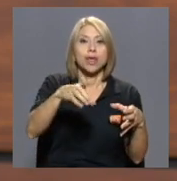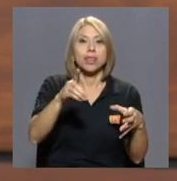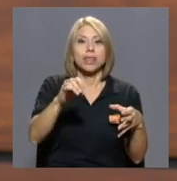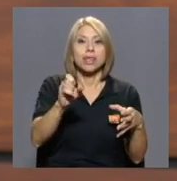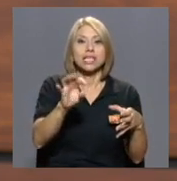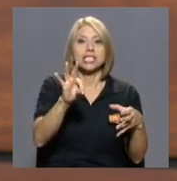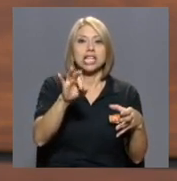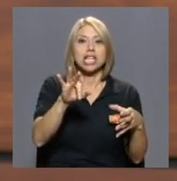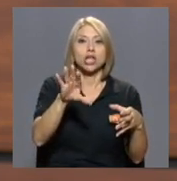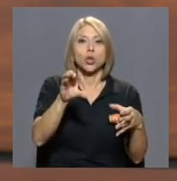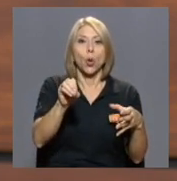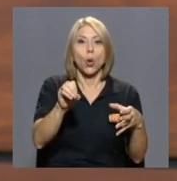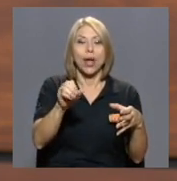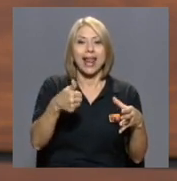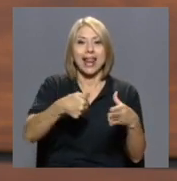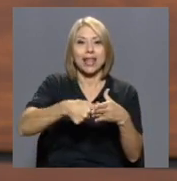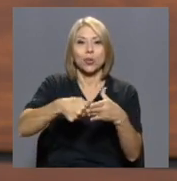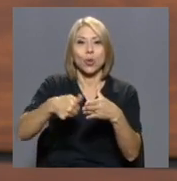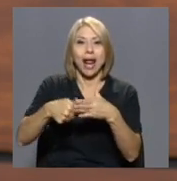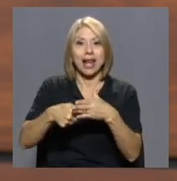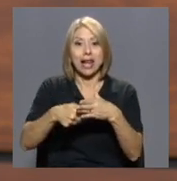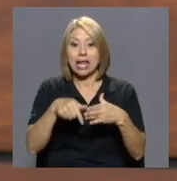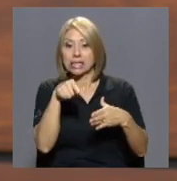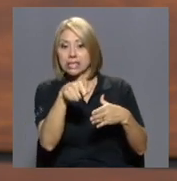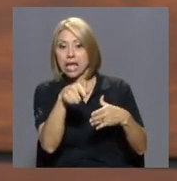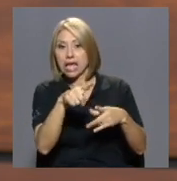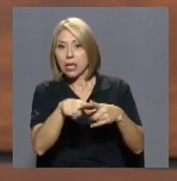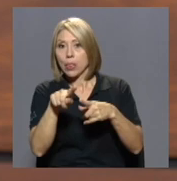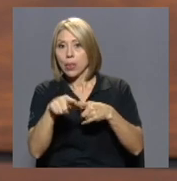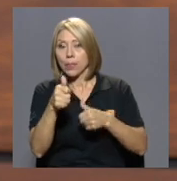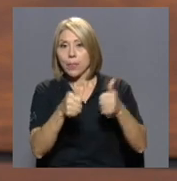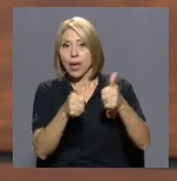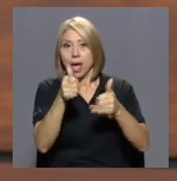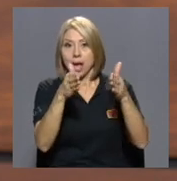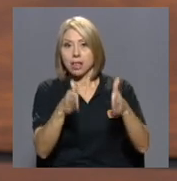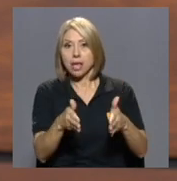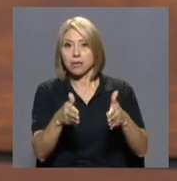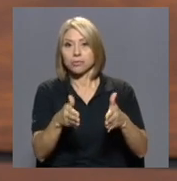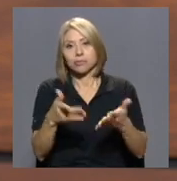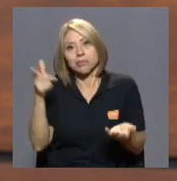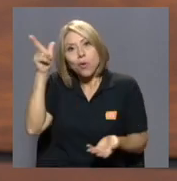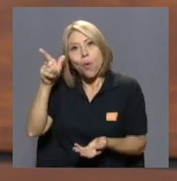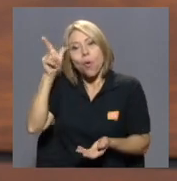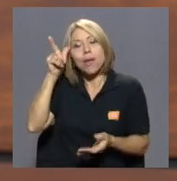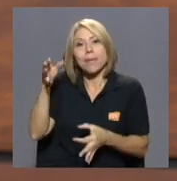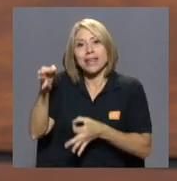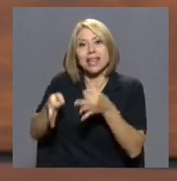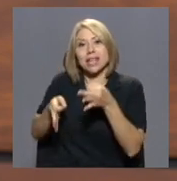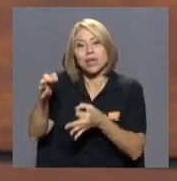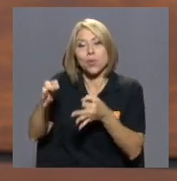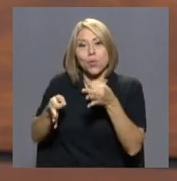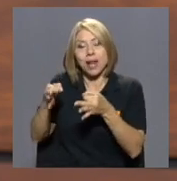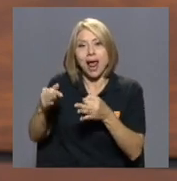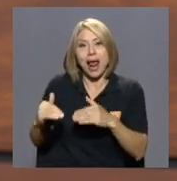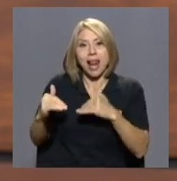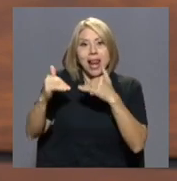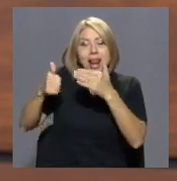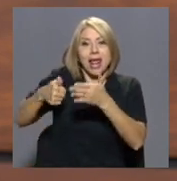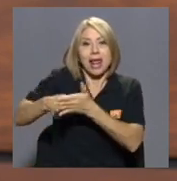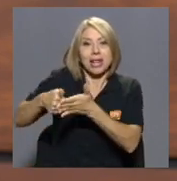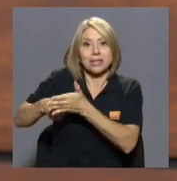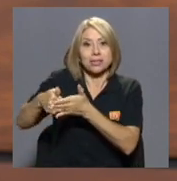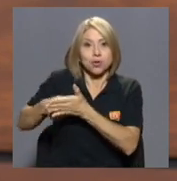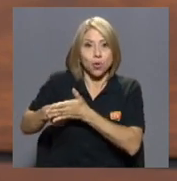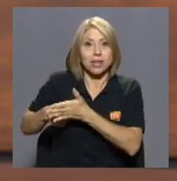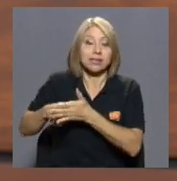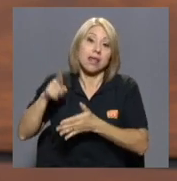si vamos a tener varias personas candidatos, obviamente el Tribunal de Elecciones, y esto es un reto para el Tribunal, va a tener que proveer los medios